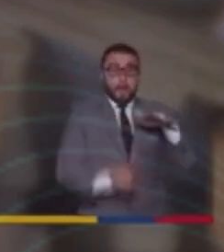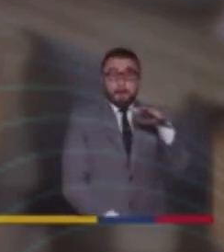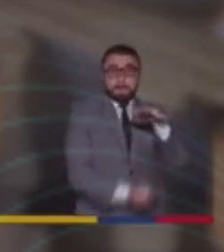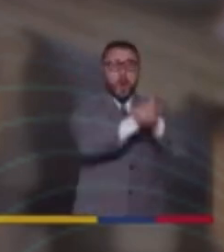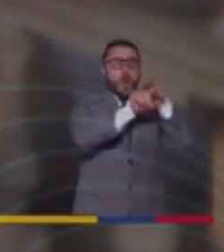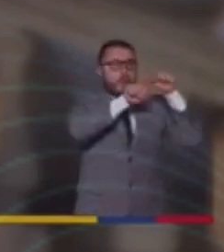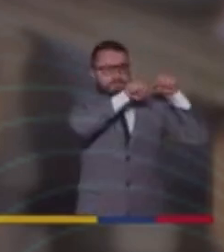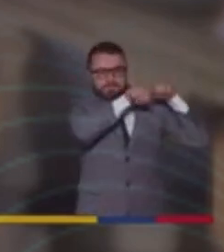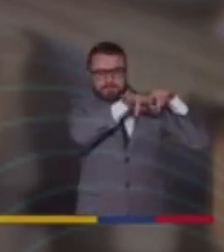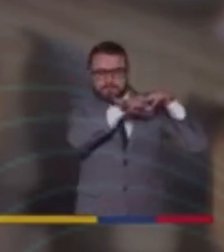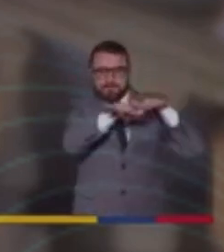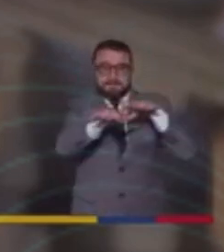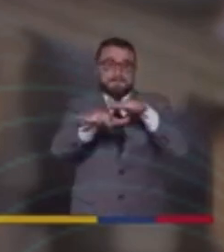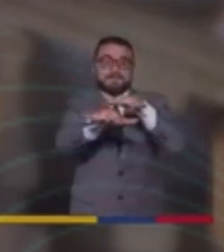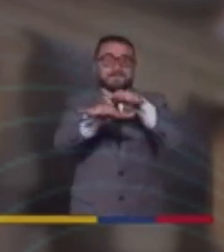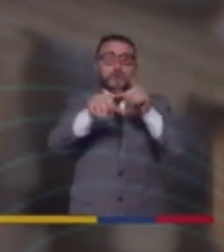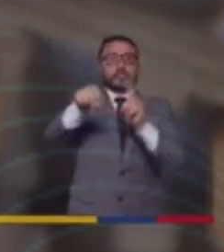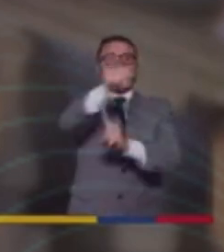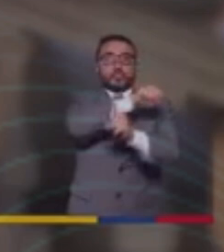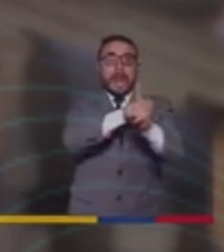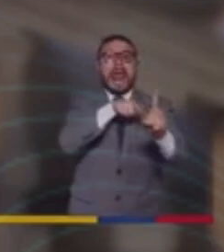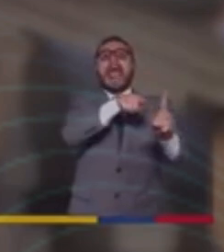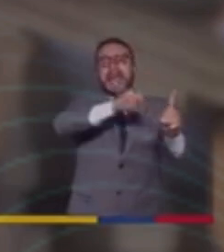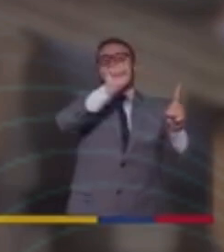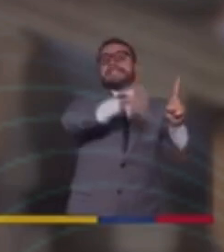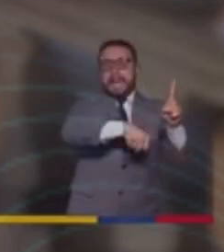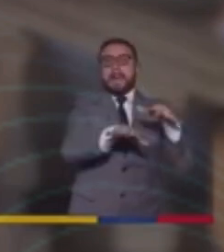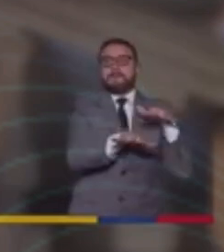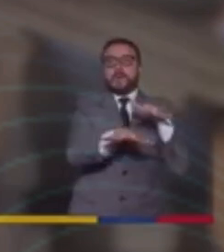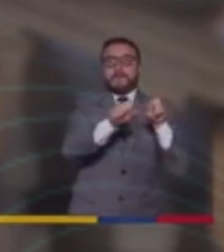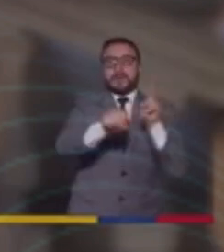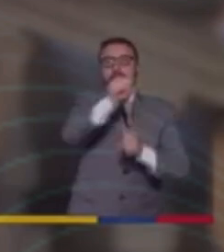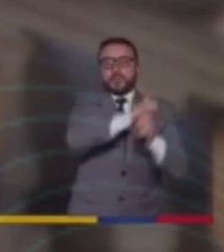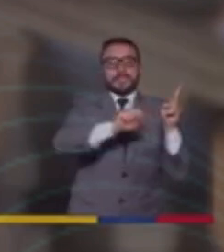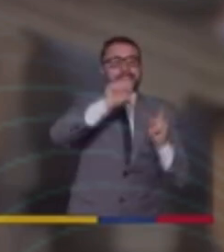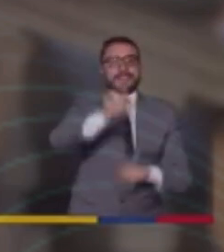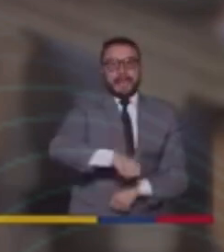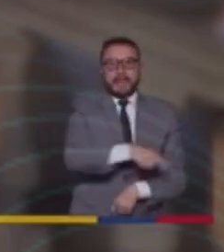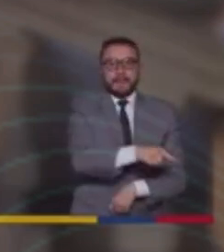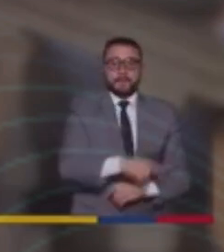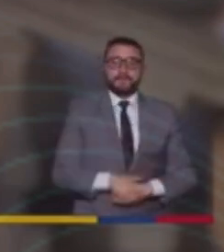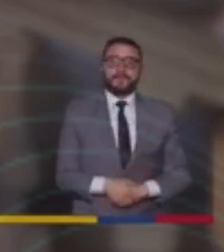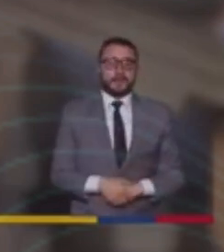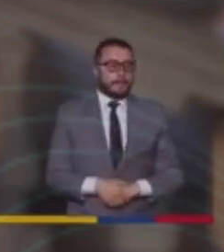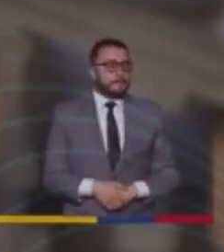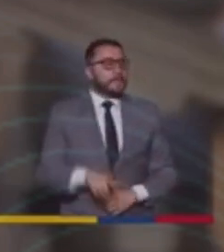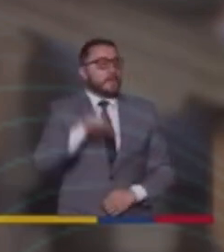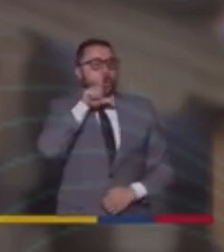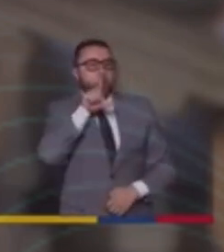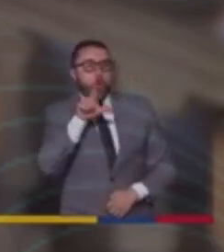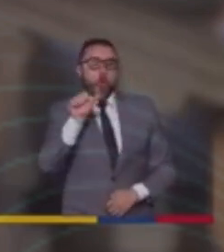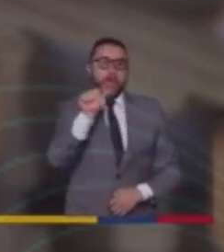esenciales para mantener un gobierno honesto, y no podemos permitir que las amenazas o la retórica